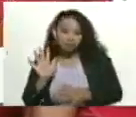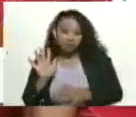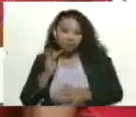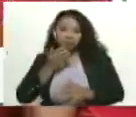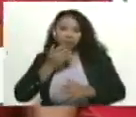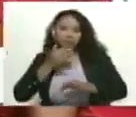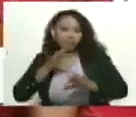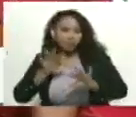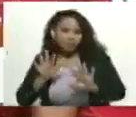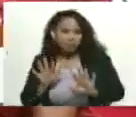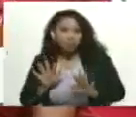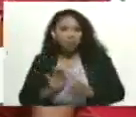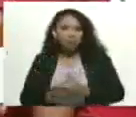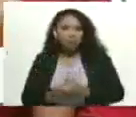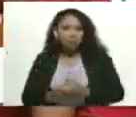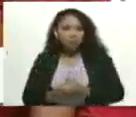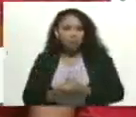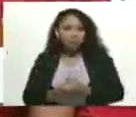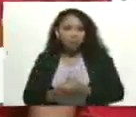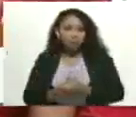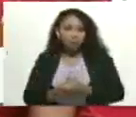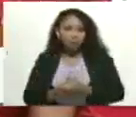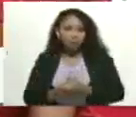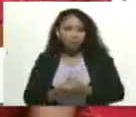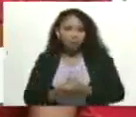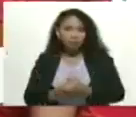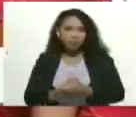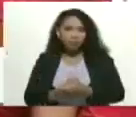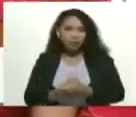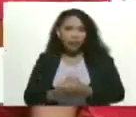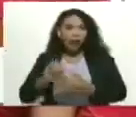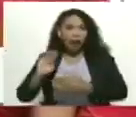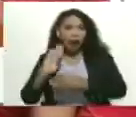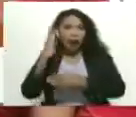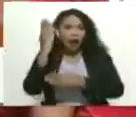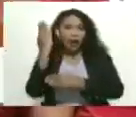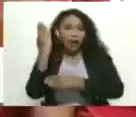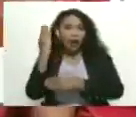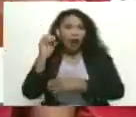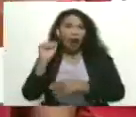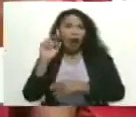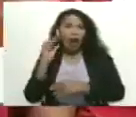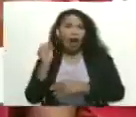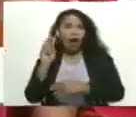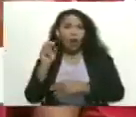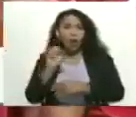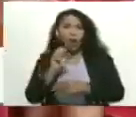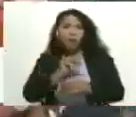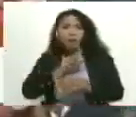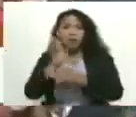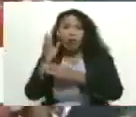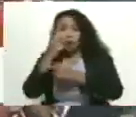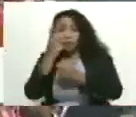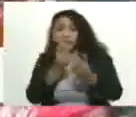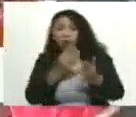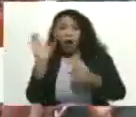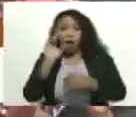Por ejemplo, si a Carigua y a Araure los invitamos para Caracas, ¿se van para Caracas?